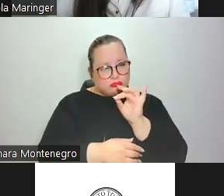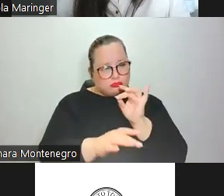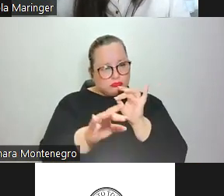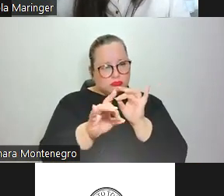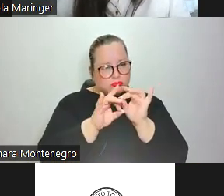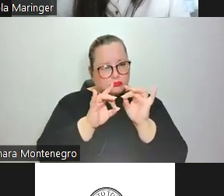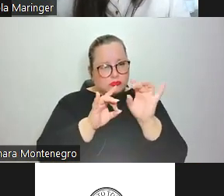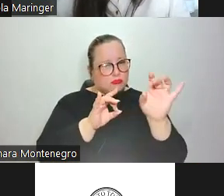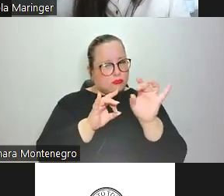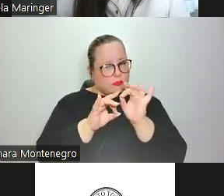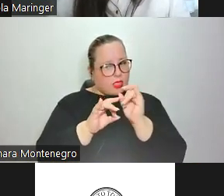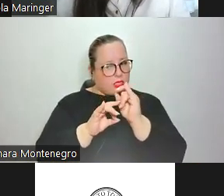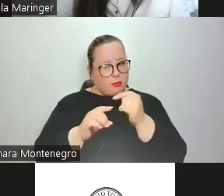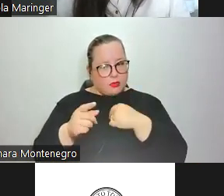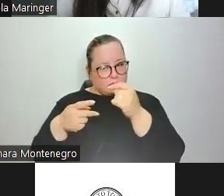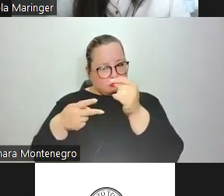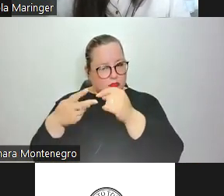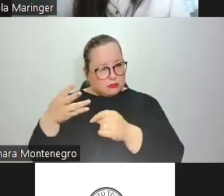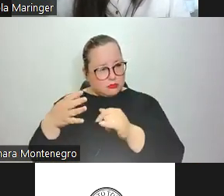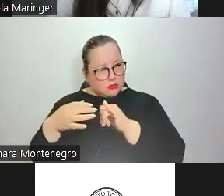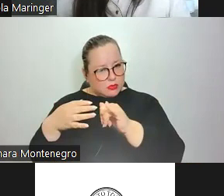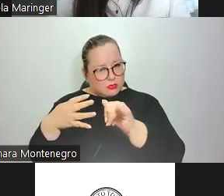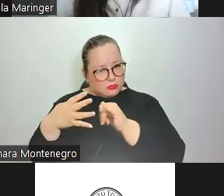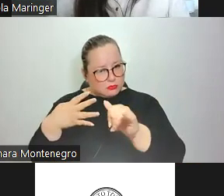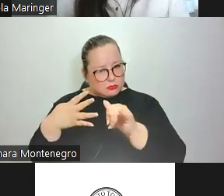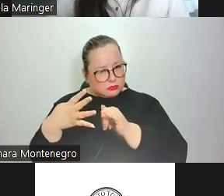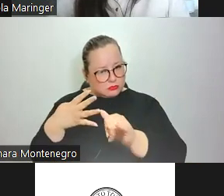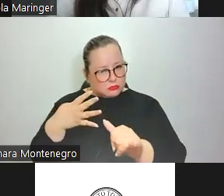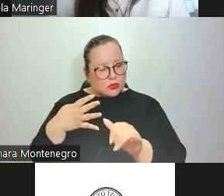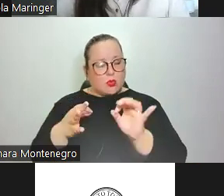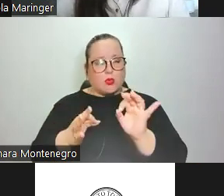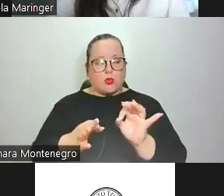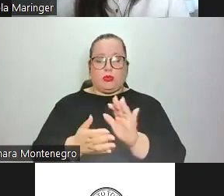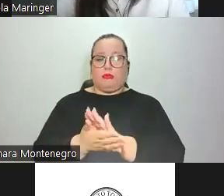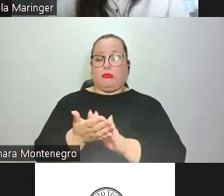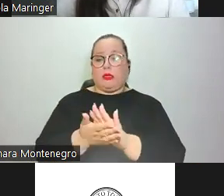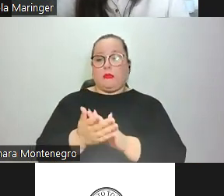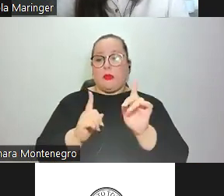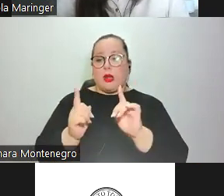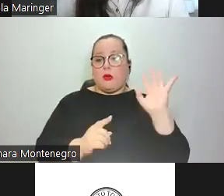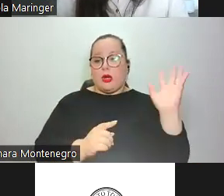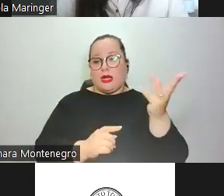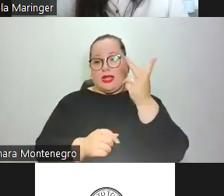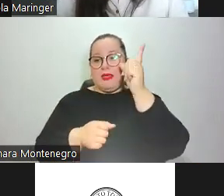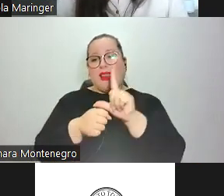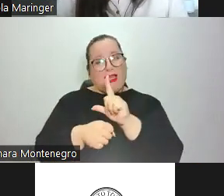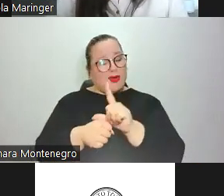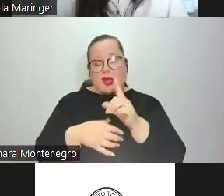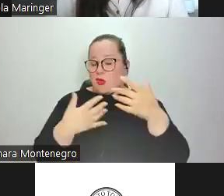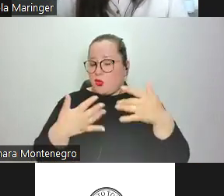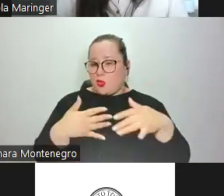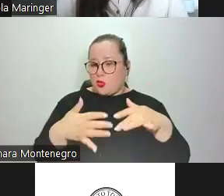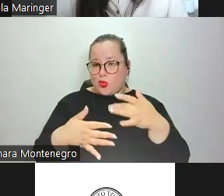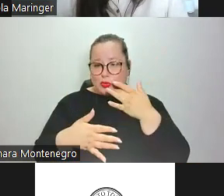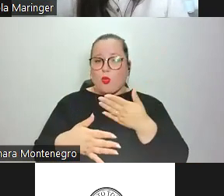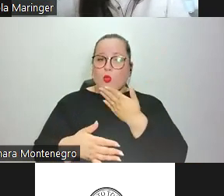dentro de sus preferencias. Y mira lo que nos dice ahí Cristóbal, el clima laboral es fundamental porque finalmente cuando estás cómodo